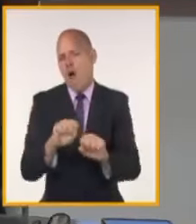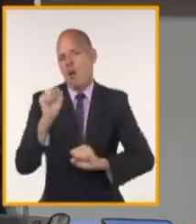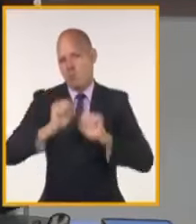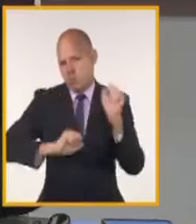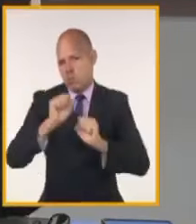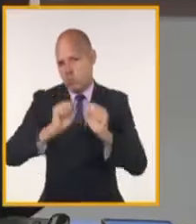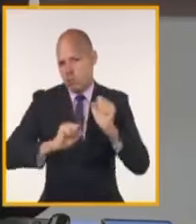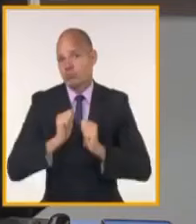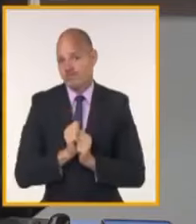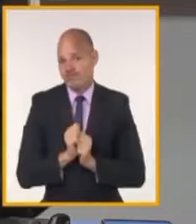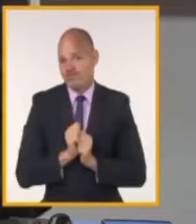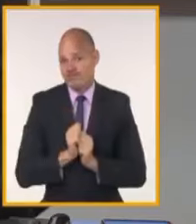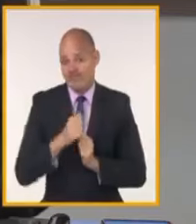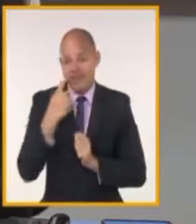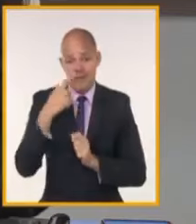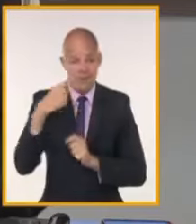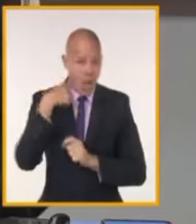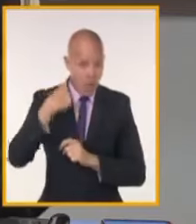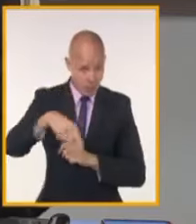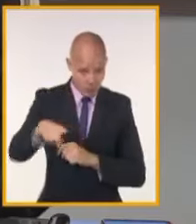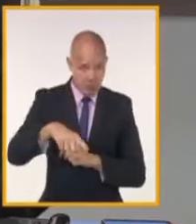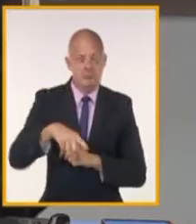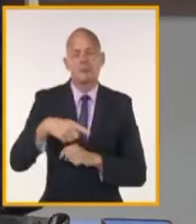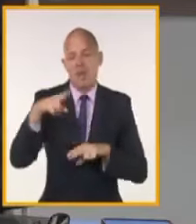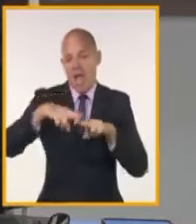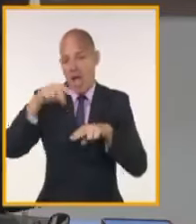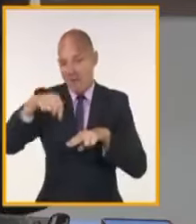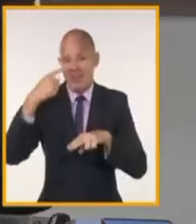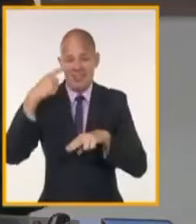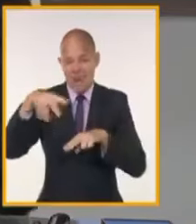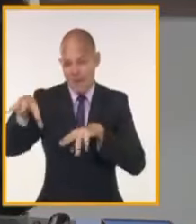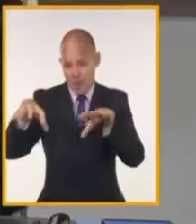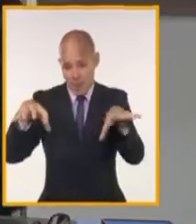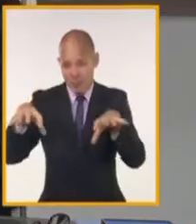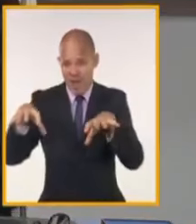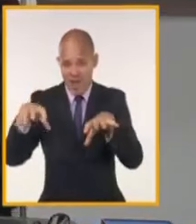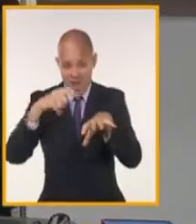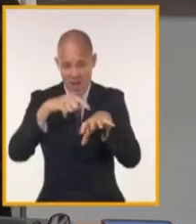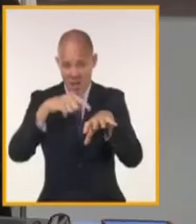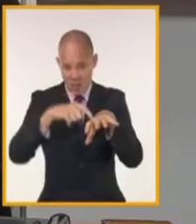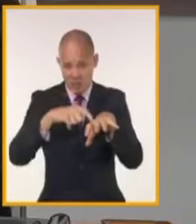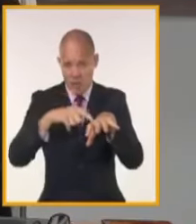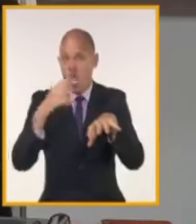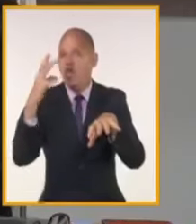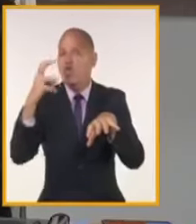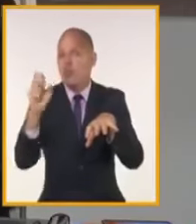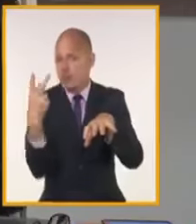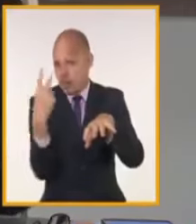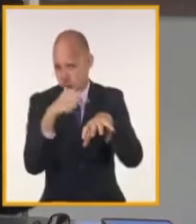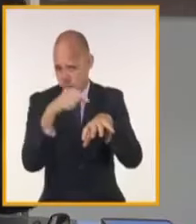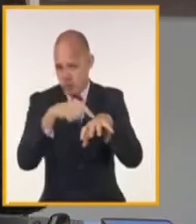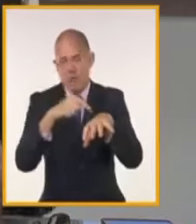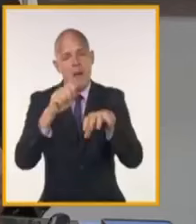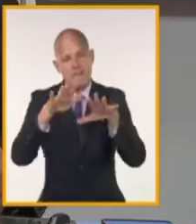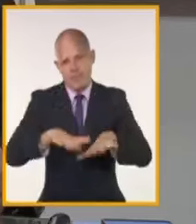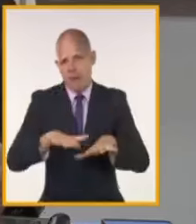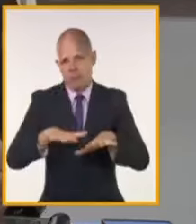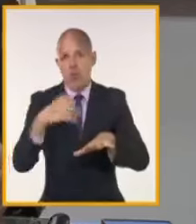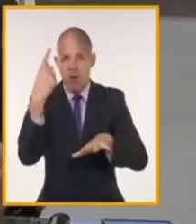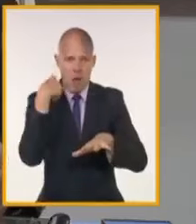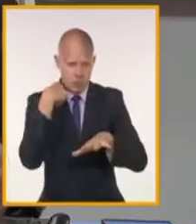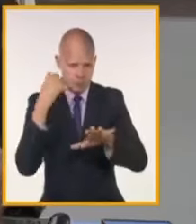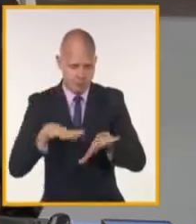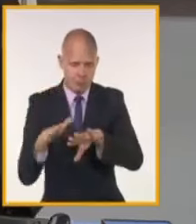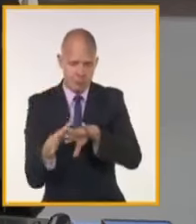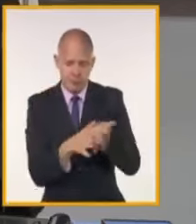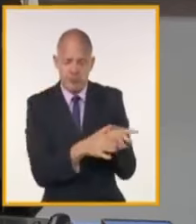recursos vamos a parar ahora y vamos a hacer el mantenimiento Vamos a darle un mantenimiento a la unidad en fuego por 100 días